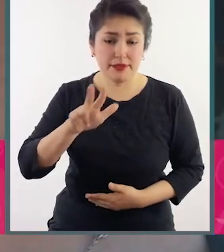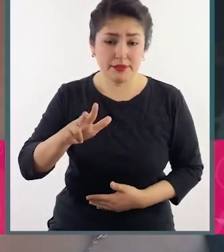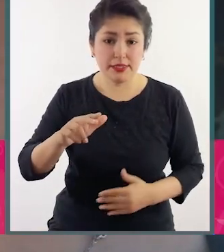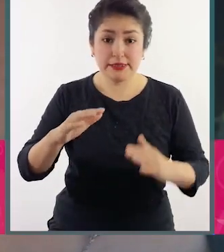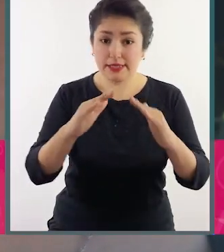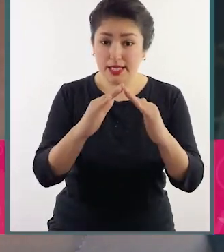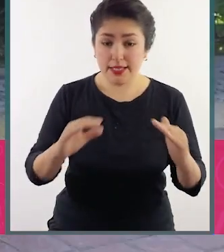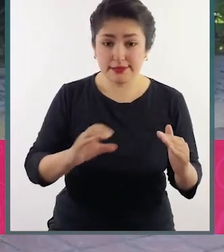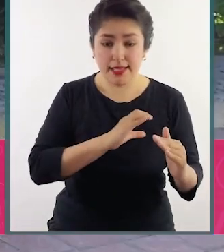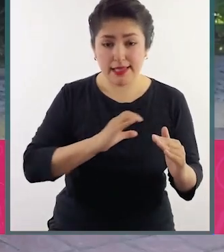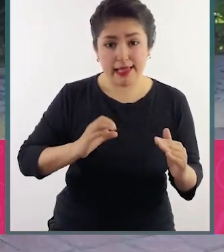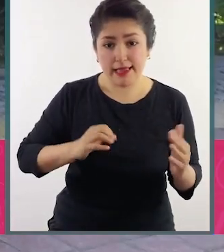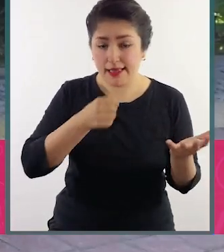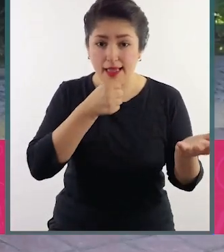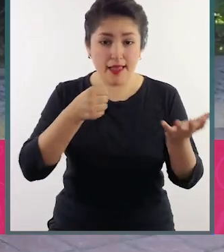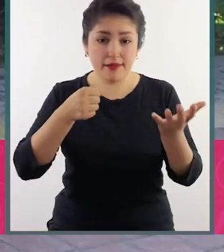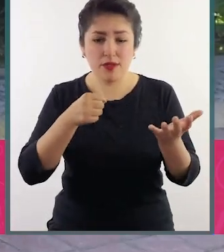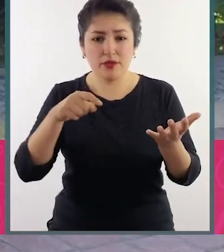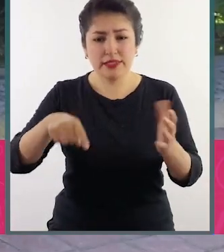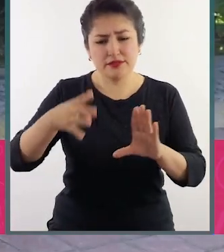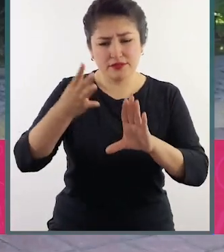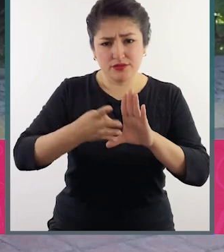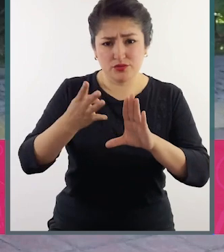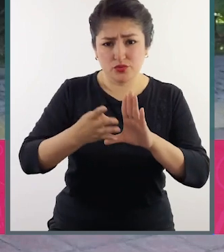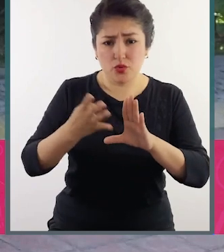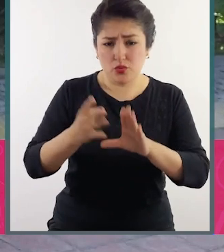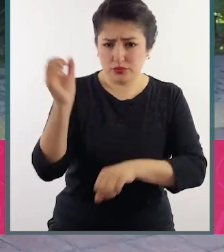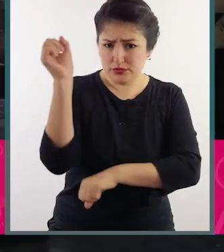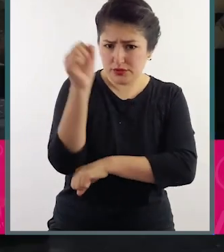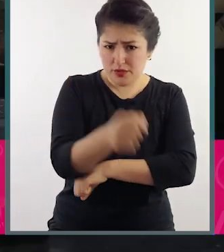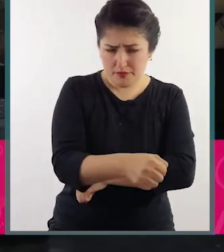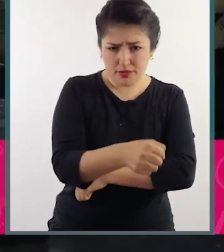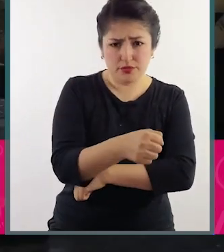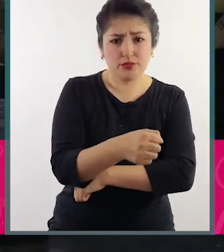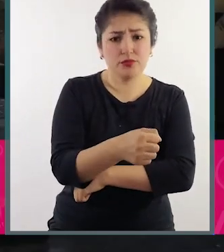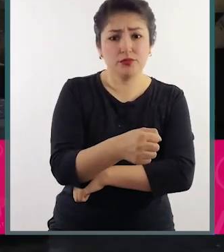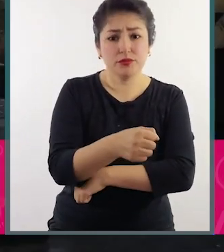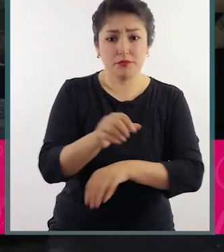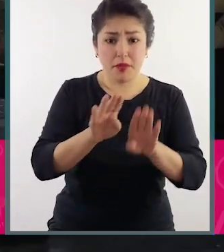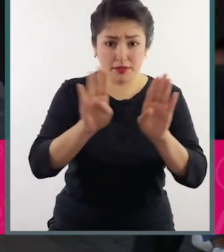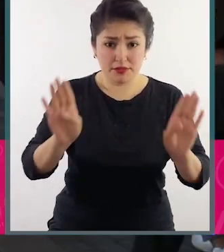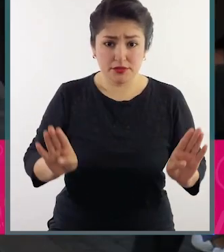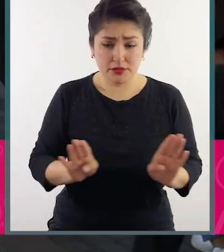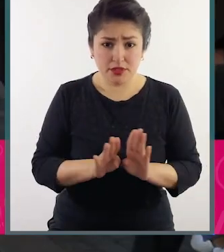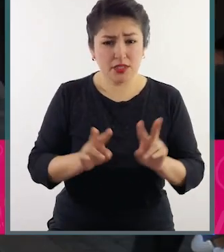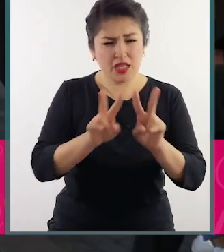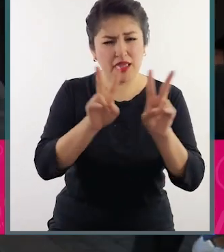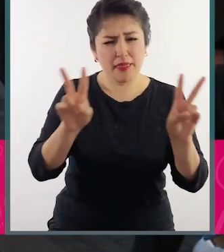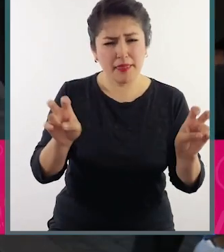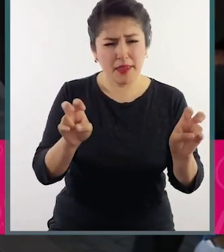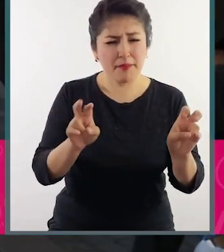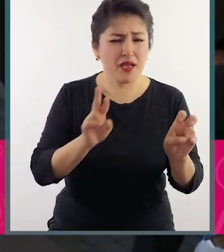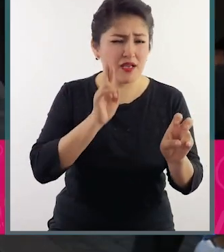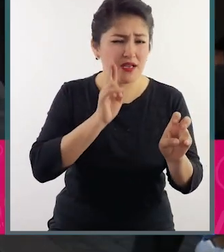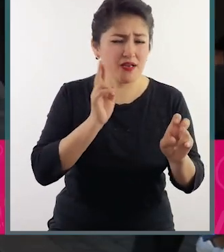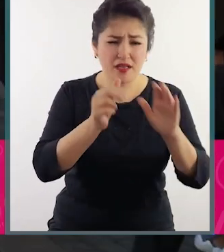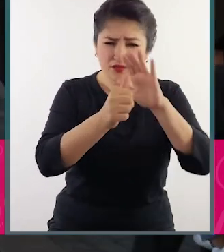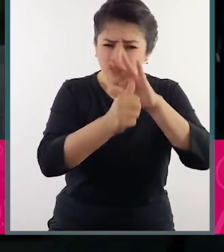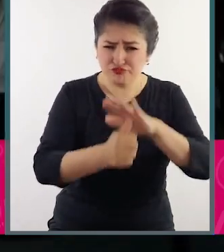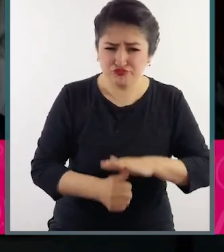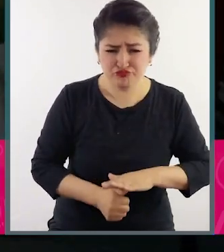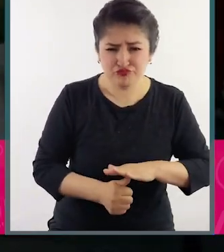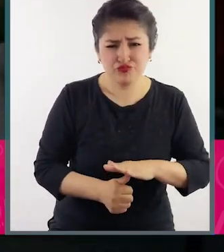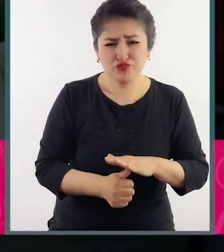años, vive en Canta, Callao, es psicólogo egresado de San Marcos y a través de sus temas habla sobre la